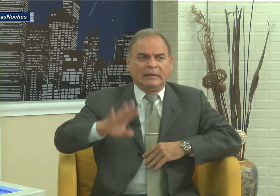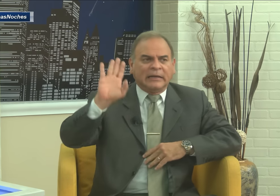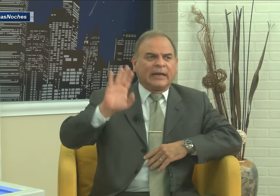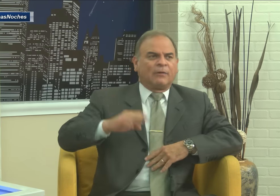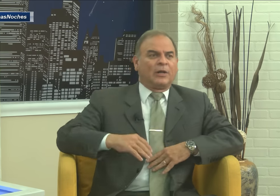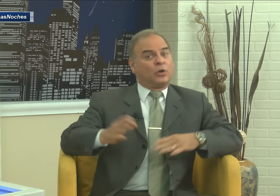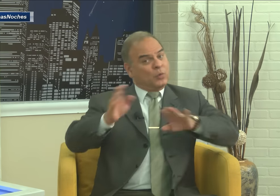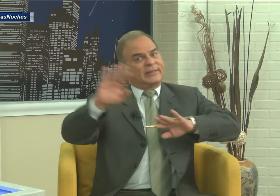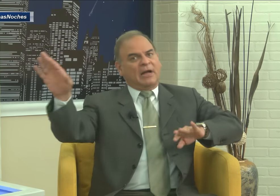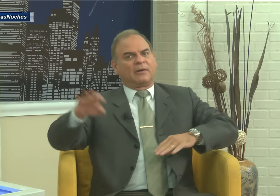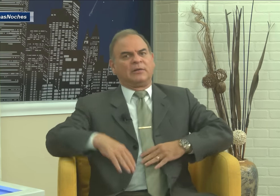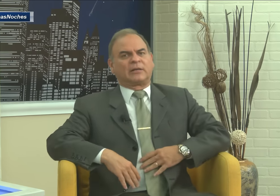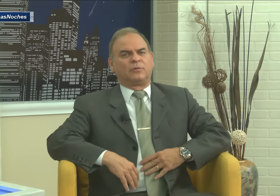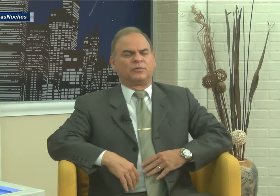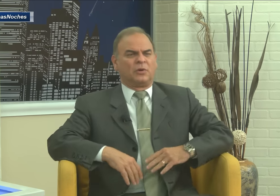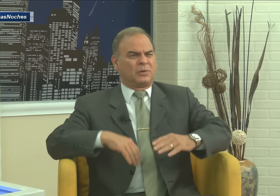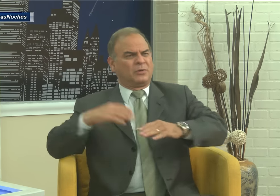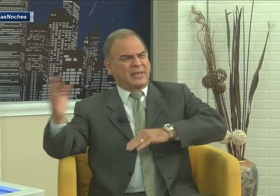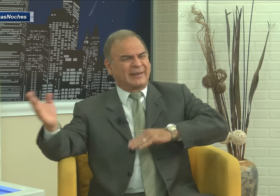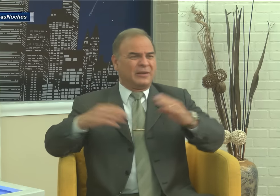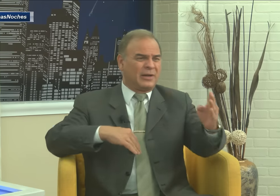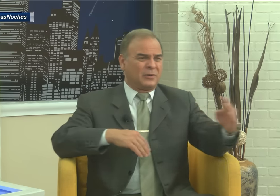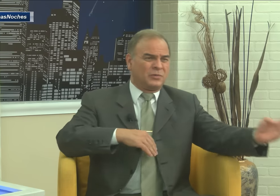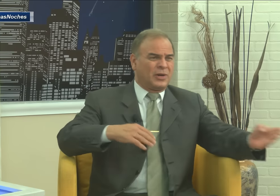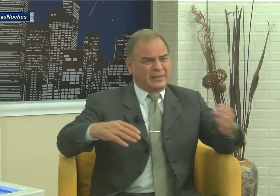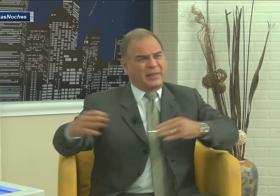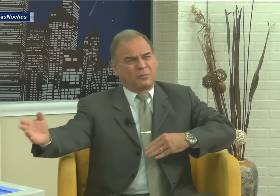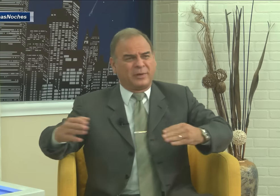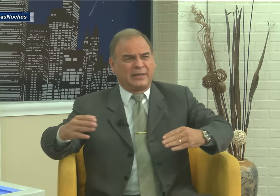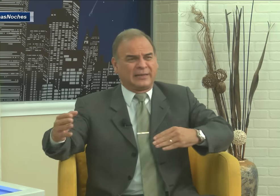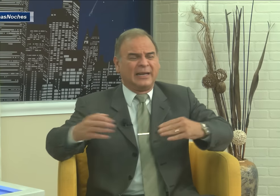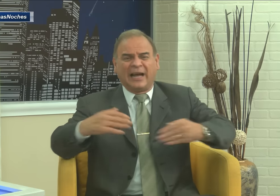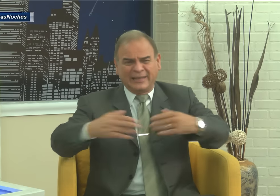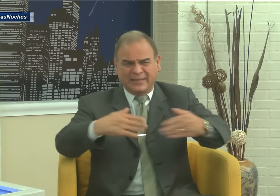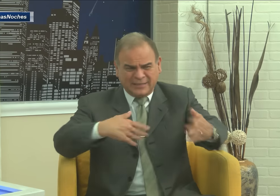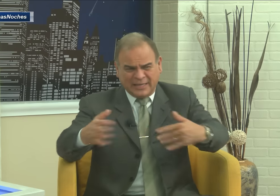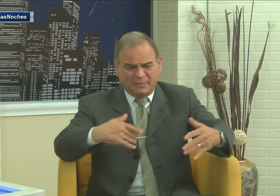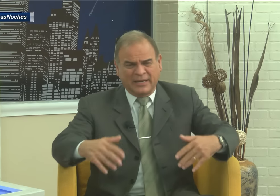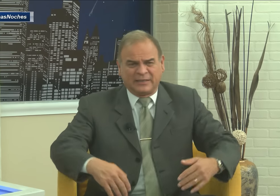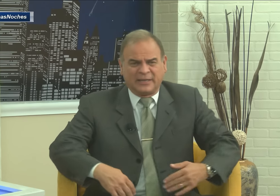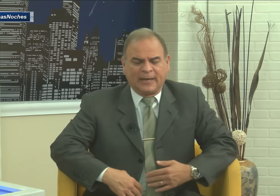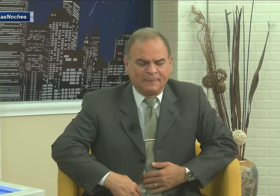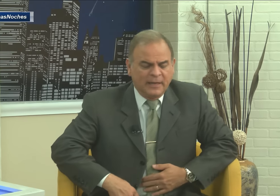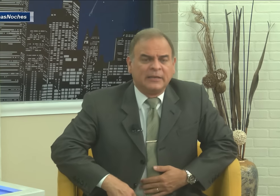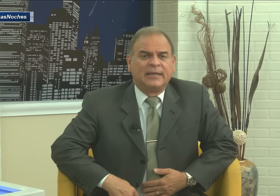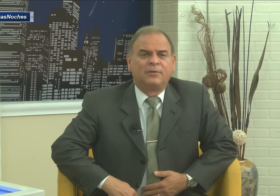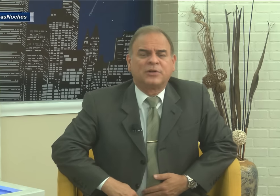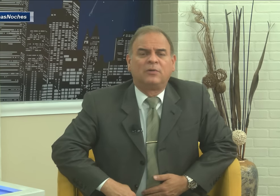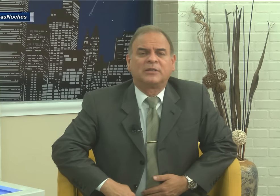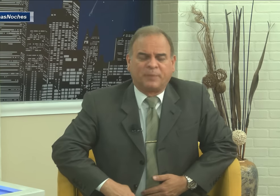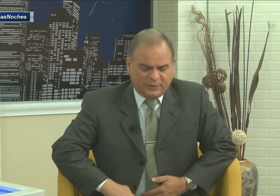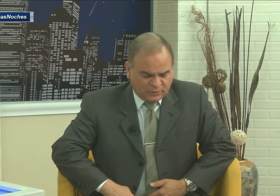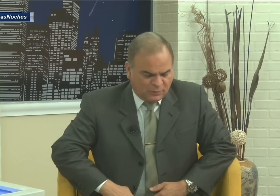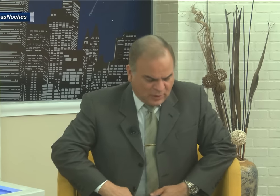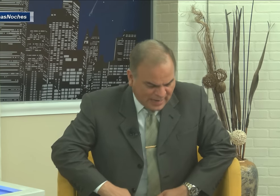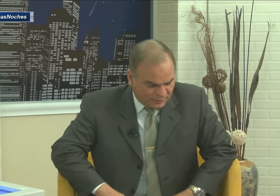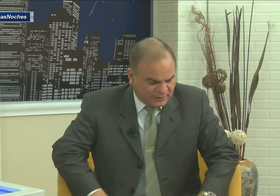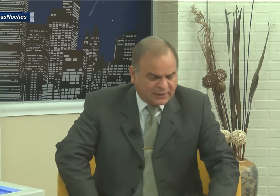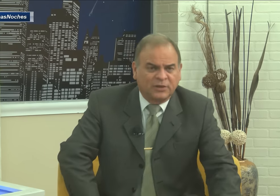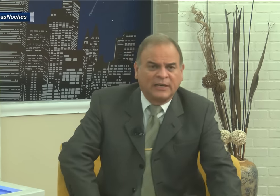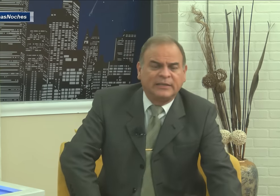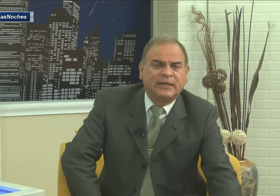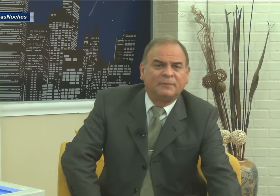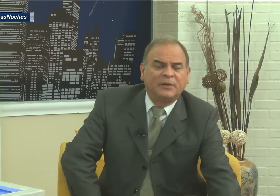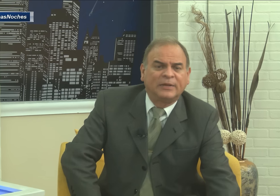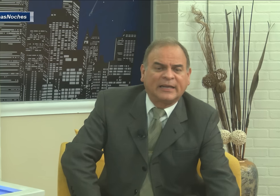escarrá cuando no estaba con la revolución cuando ya salido la revolución antes de que volviera a entrar antes de ese tejemaneje que tiene él tenemos a un experto abogado